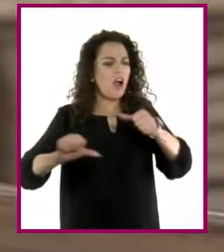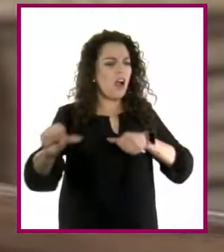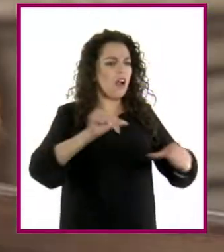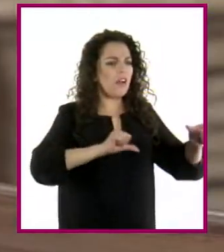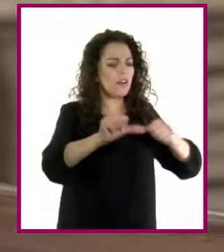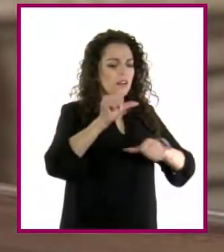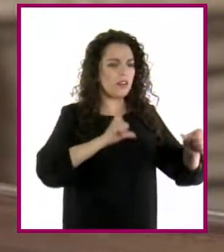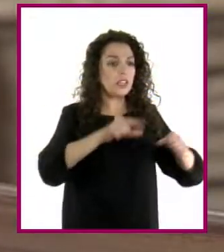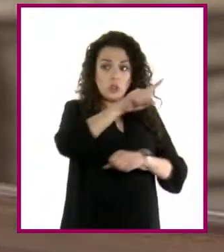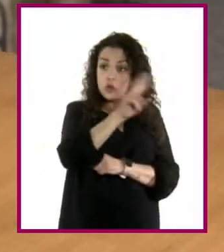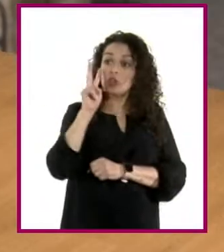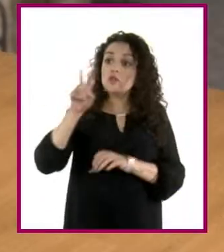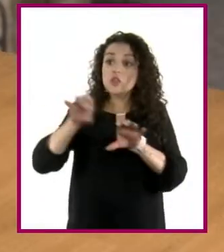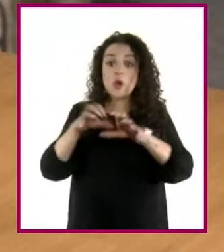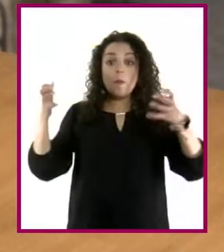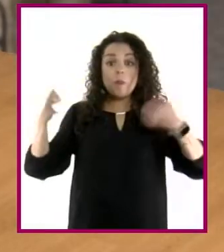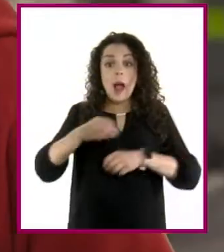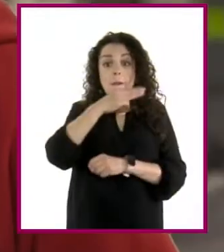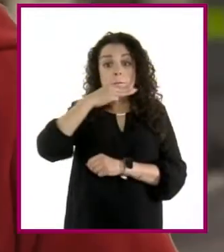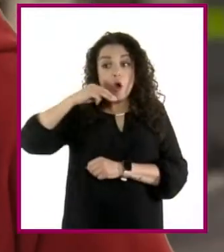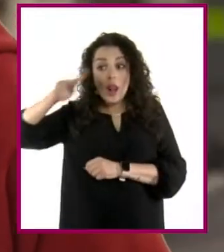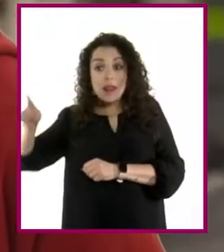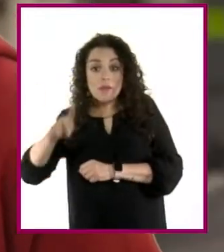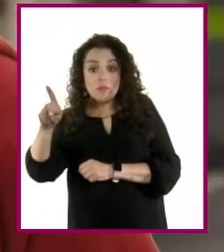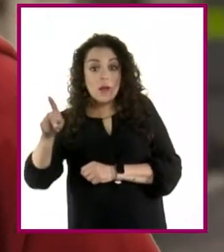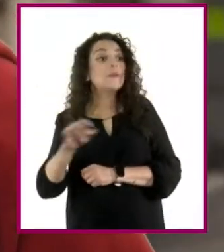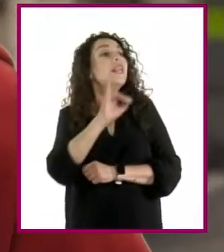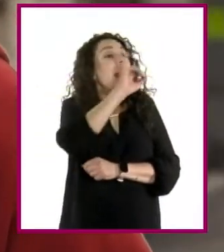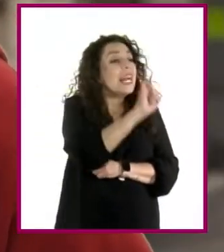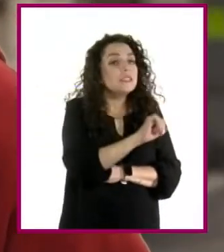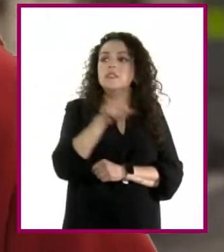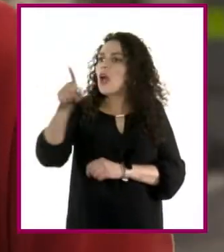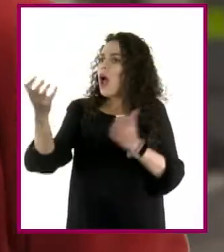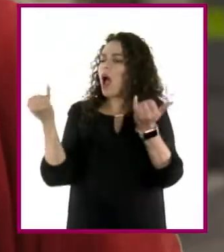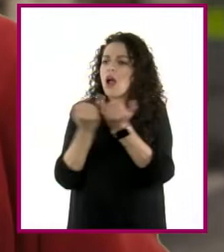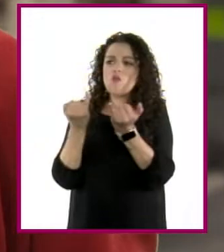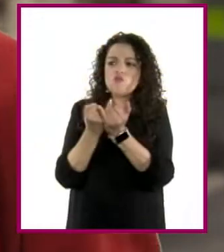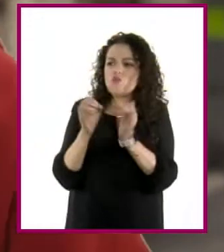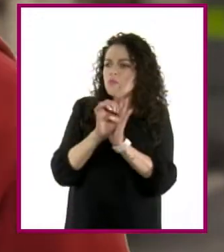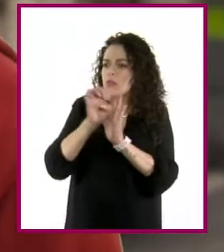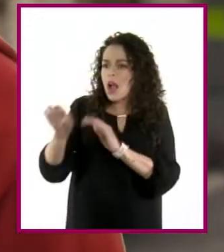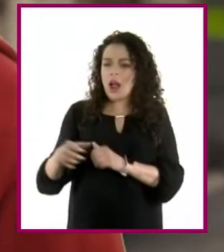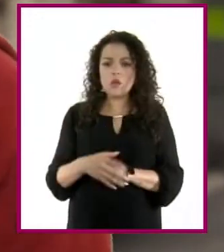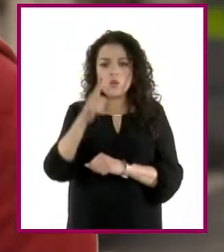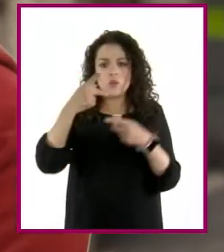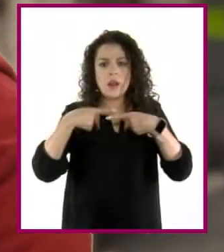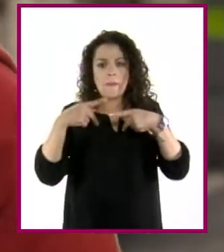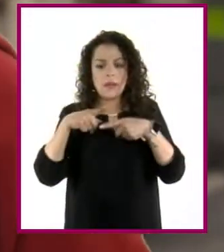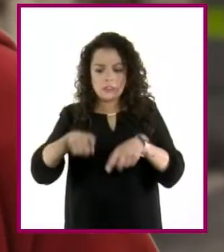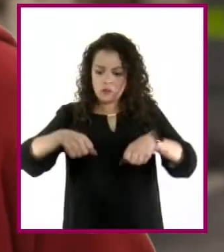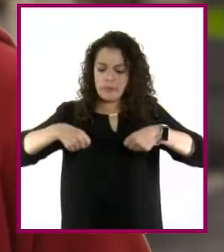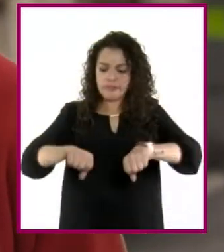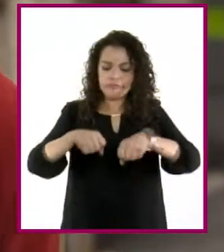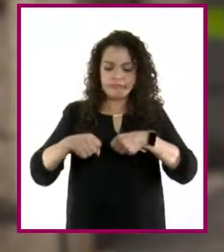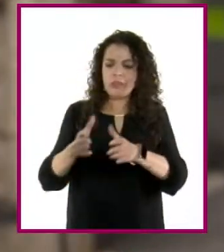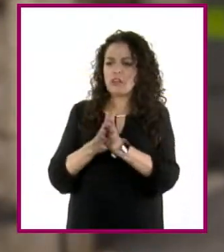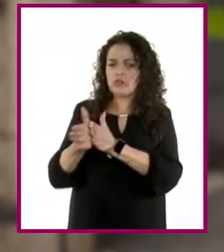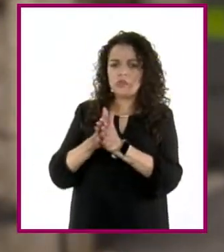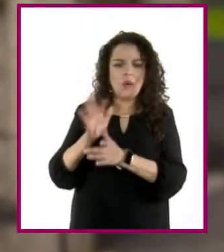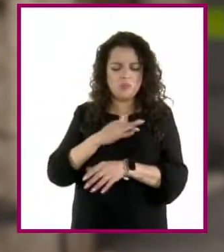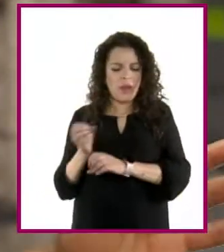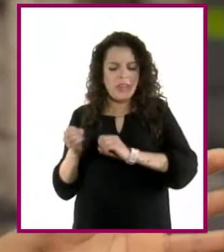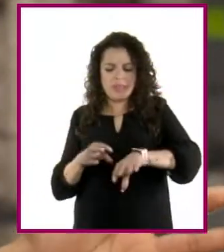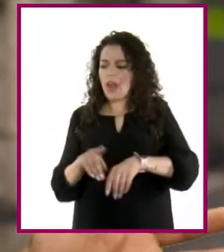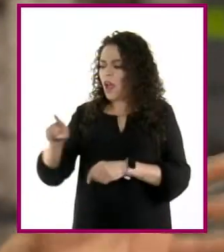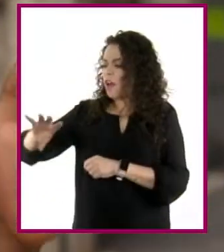los pueblos? ¡Sí! Pues así. Si alguien está moliendo chocolate, sin problema puede dejarlo y tostar los chiles.